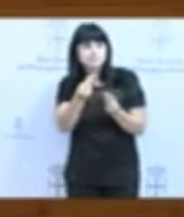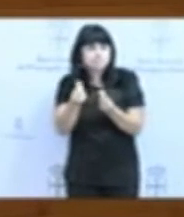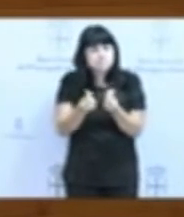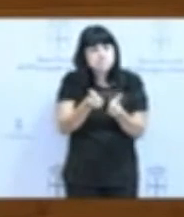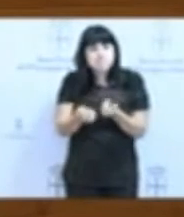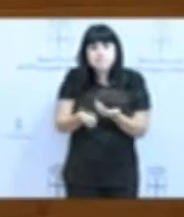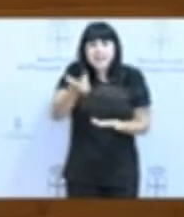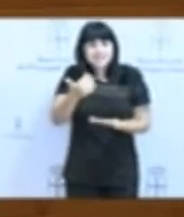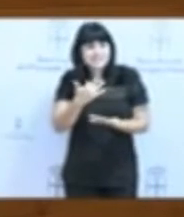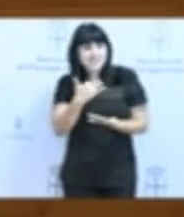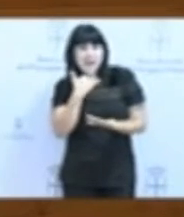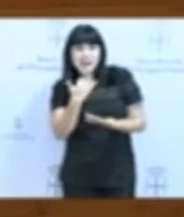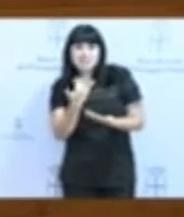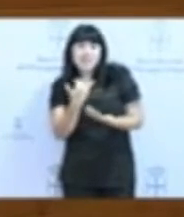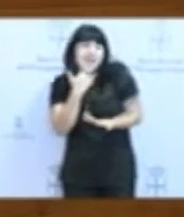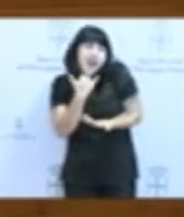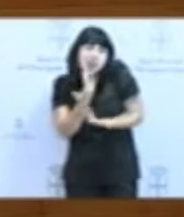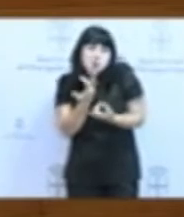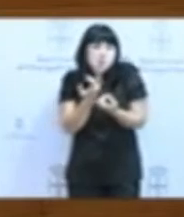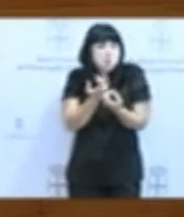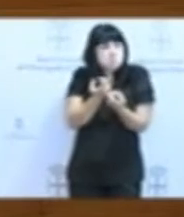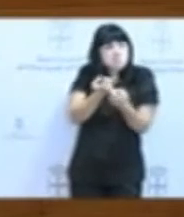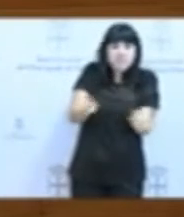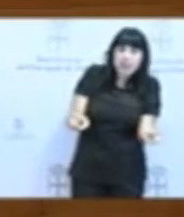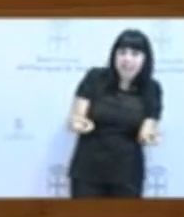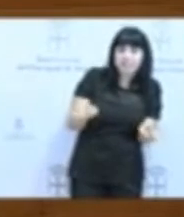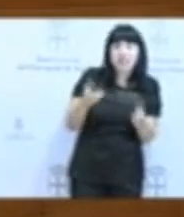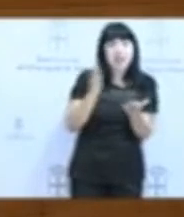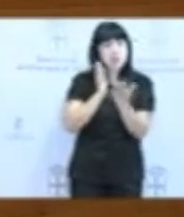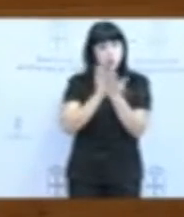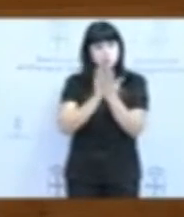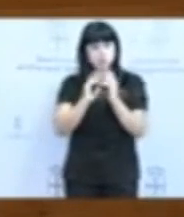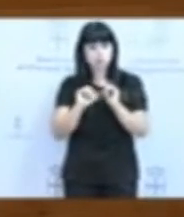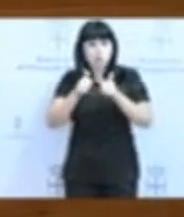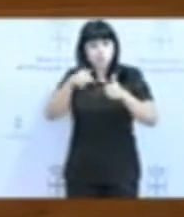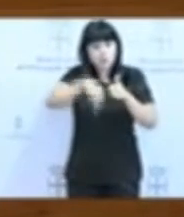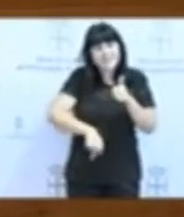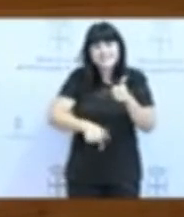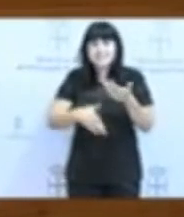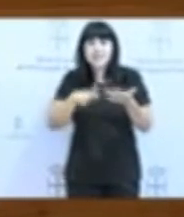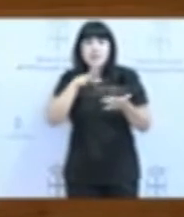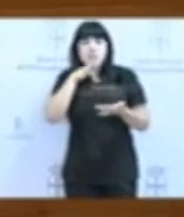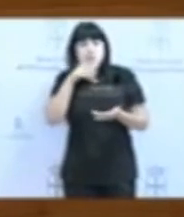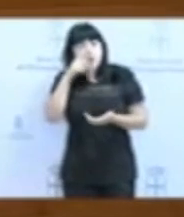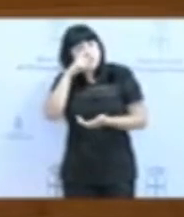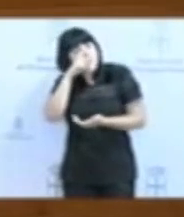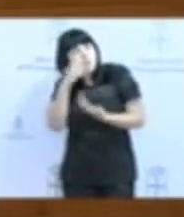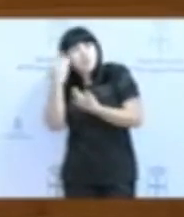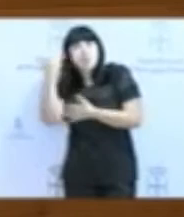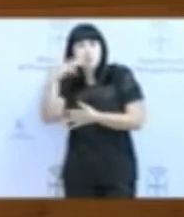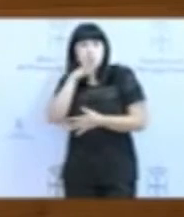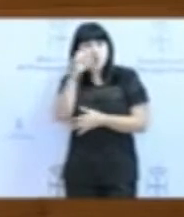Hay algo distinto en este inicio de curso. Es una nostalgia, vamos a decir, ¿no? Y es lógico porque con tanto revival de los años